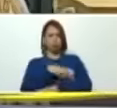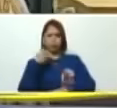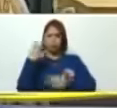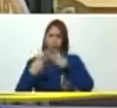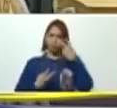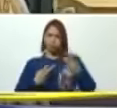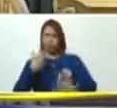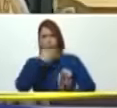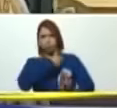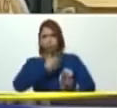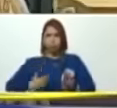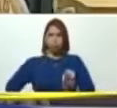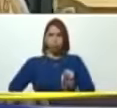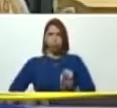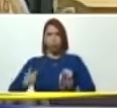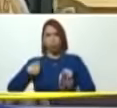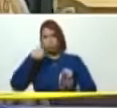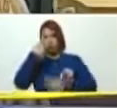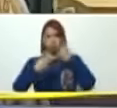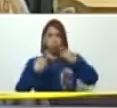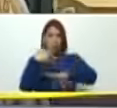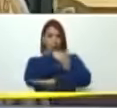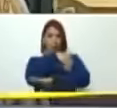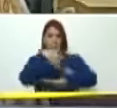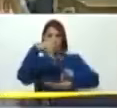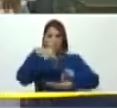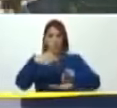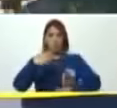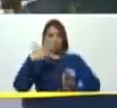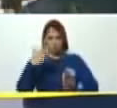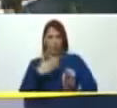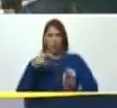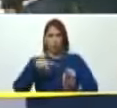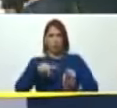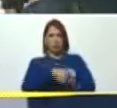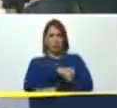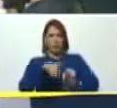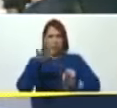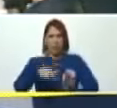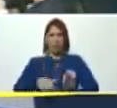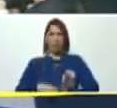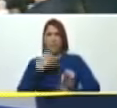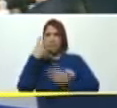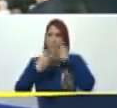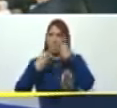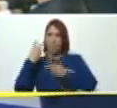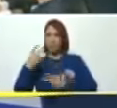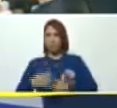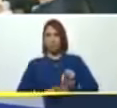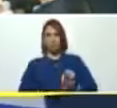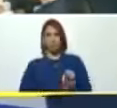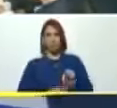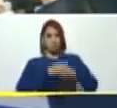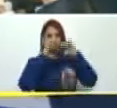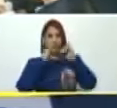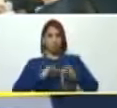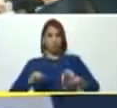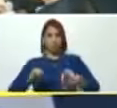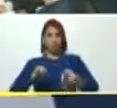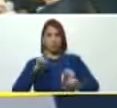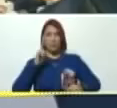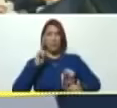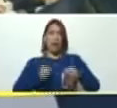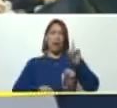un presidente de calle, de a pie. De ahí vengo yo, de las calles. Y bueno, una felicidad, es algo